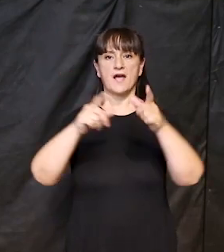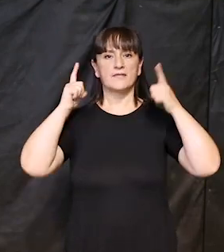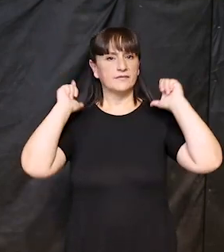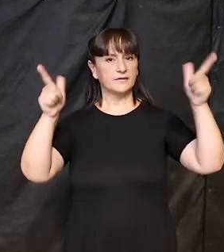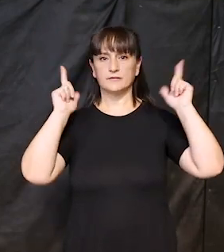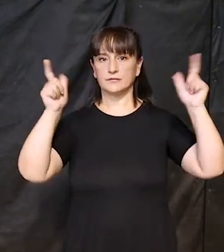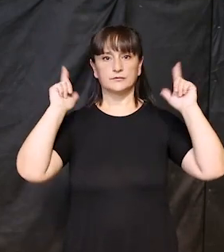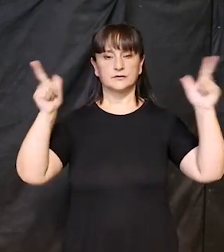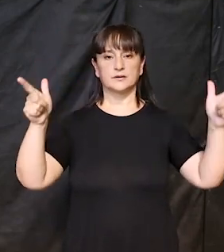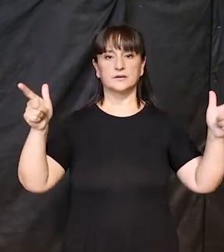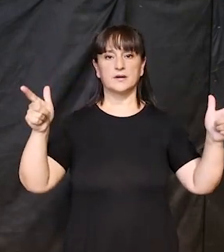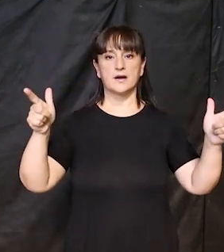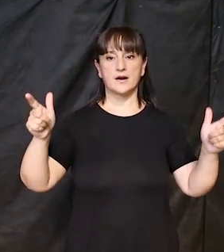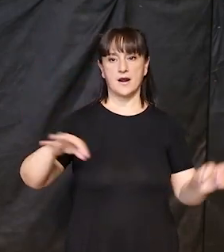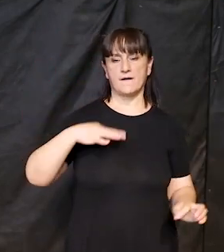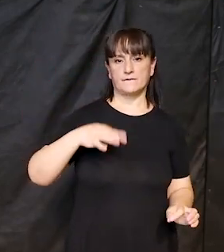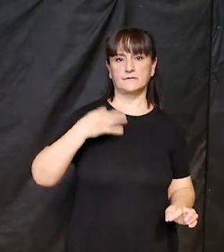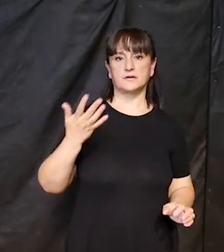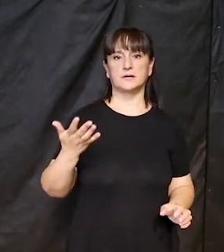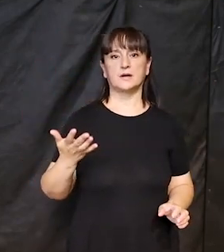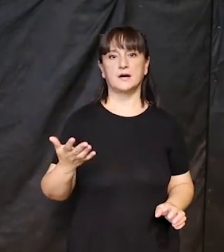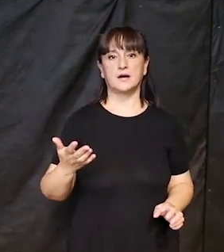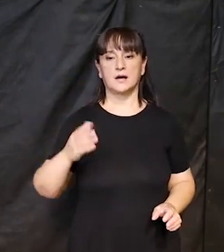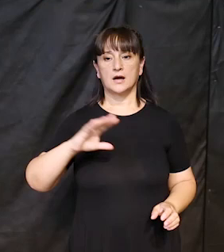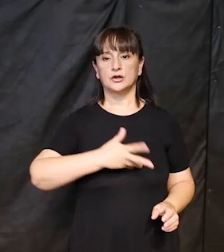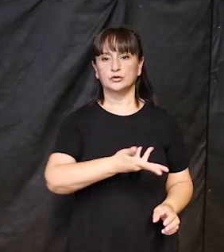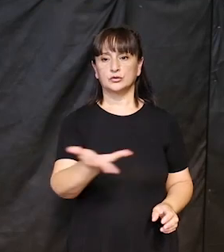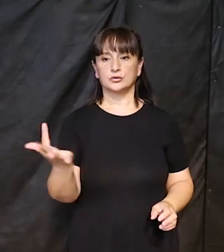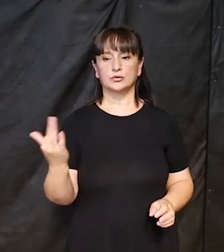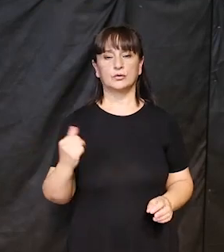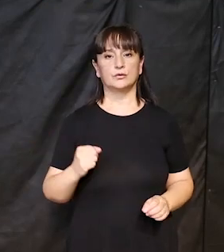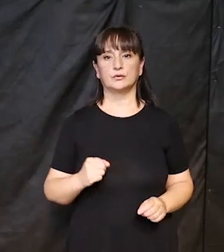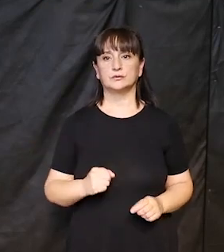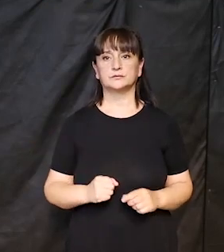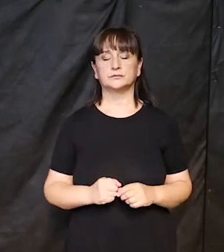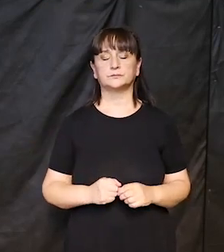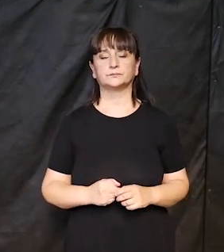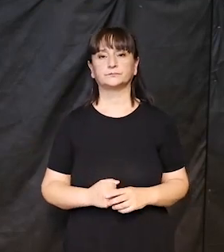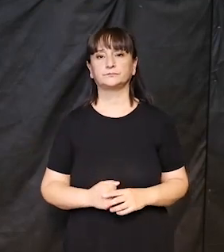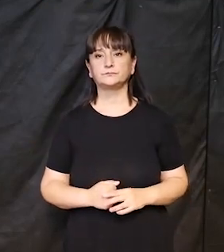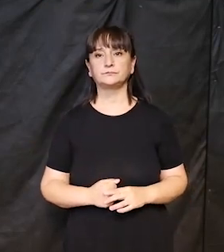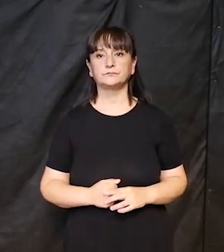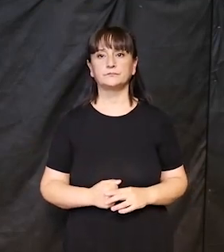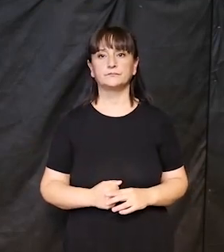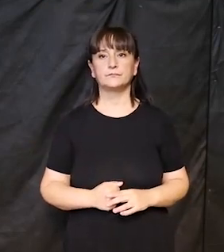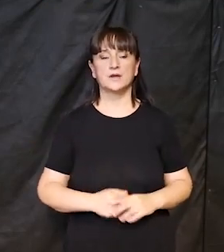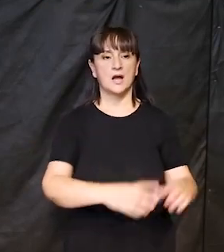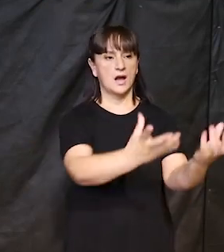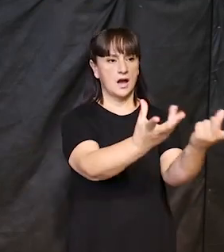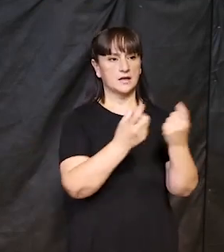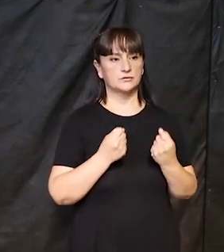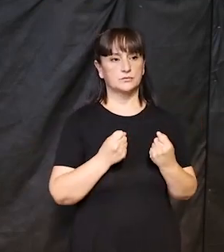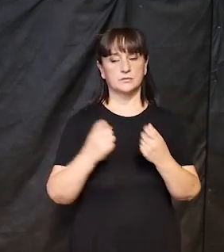disfrutar de la vida todos los días y dios le va a honrar esa acción yo le dijo vas a salvar al pueblo